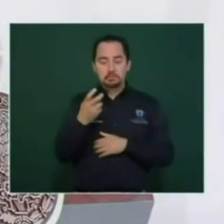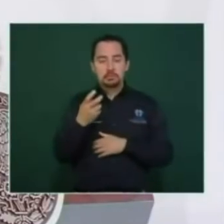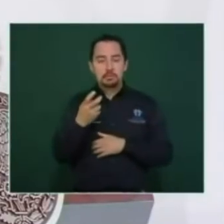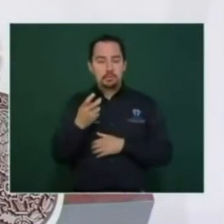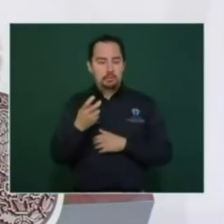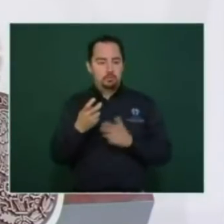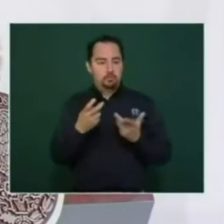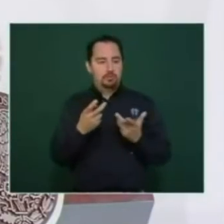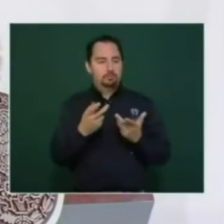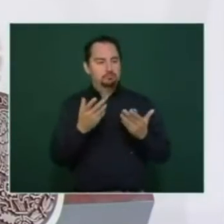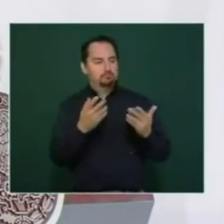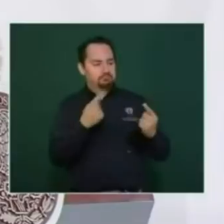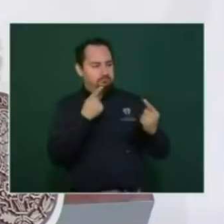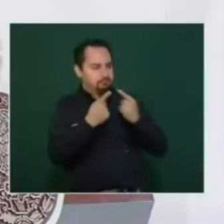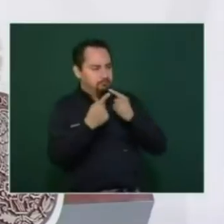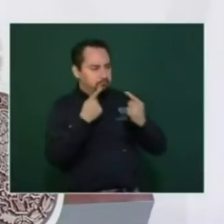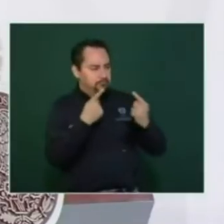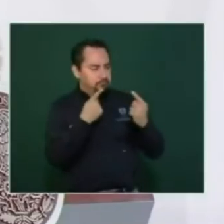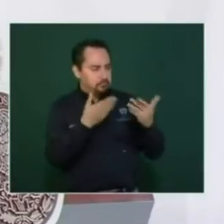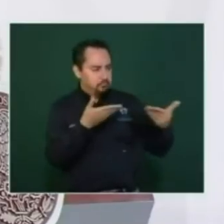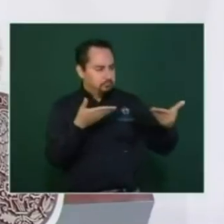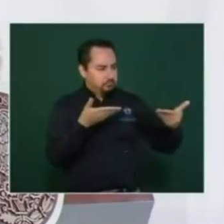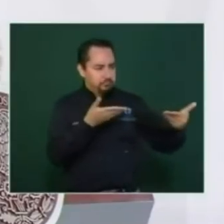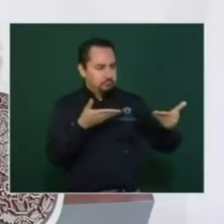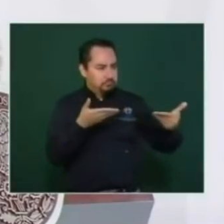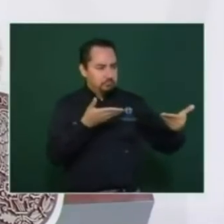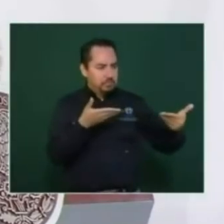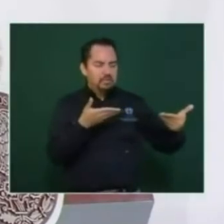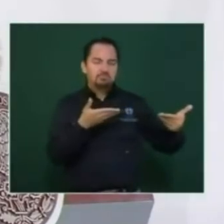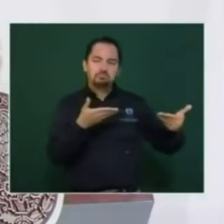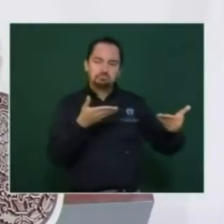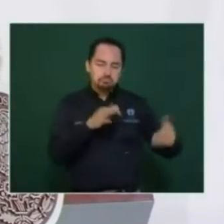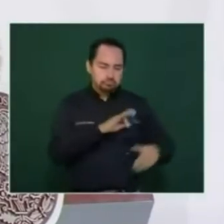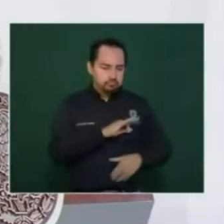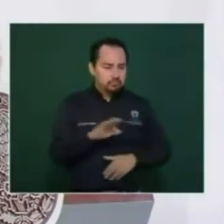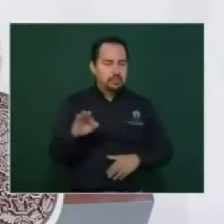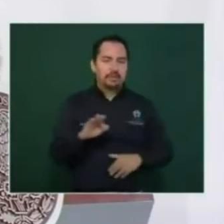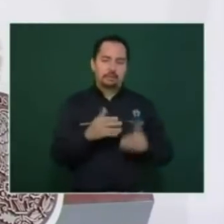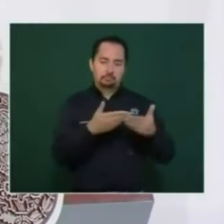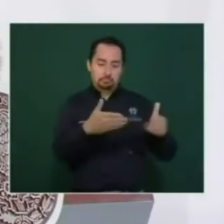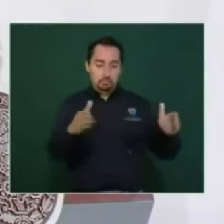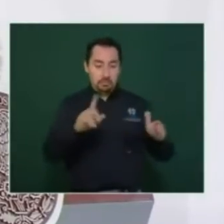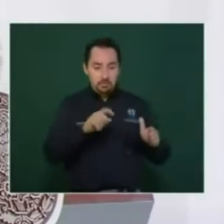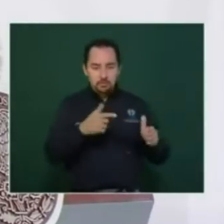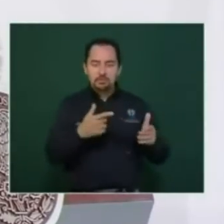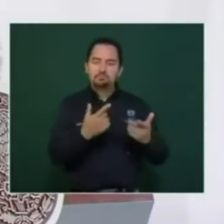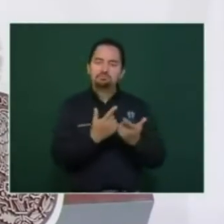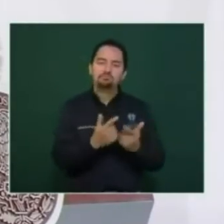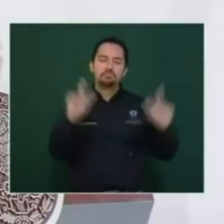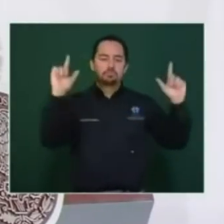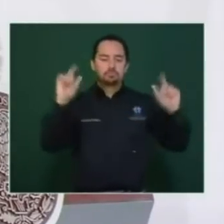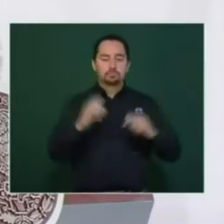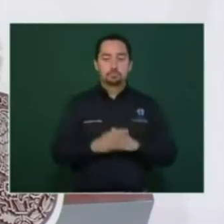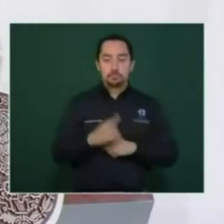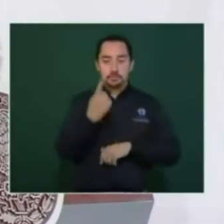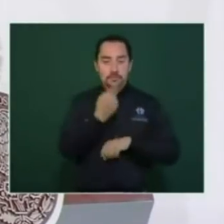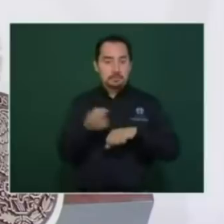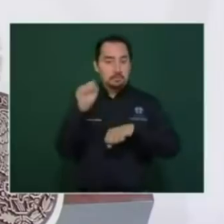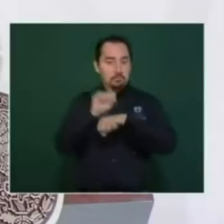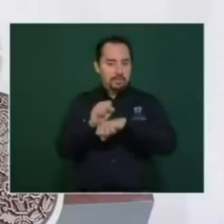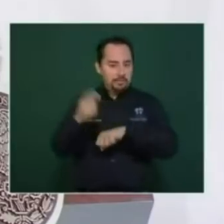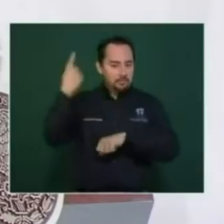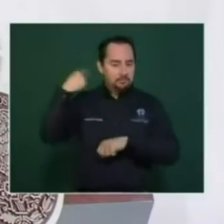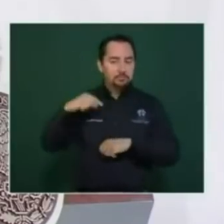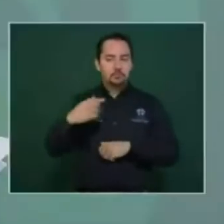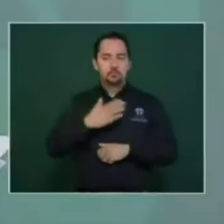ambas partes, fue posible que comenzara el proceso de liberación de la presa. La semana pasada tuve